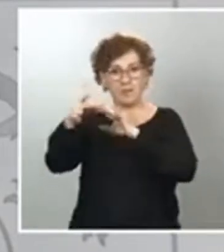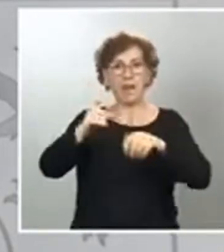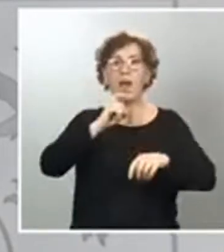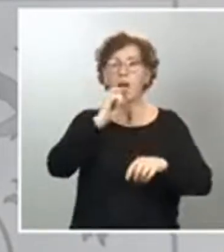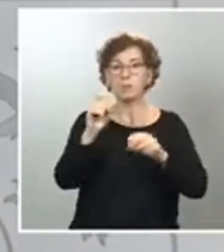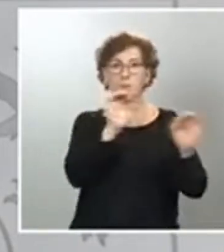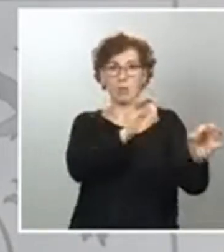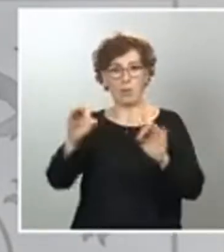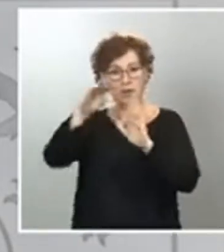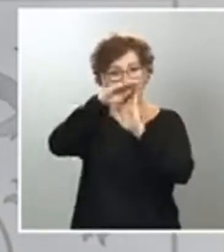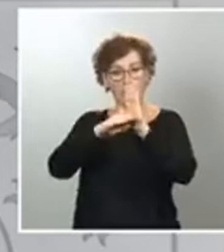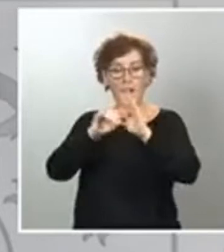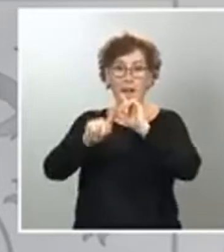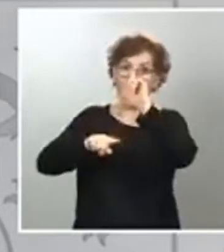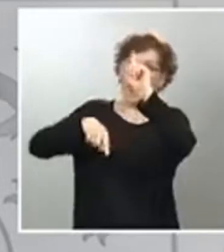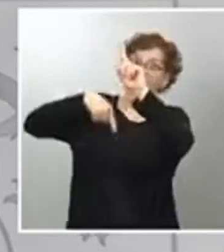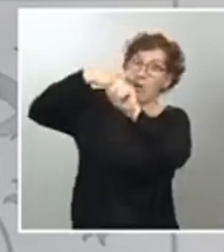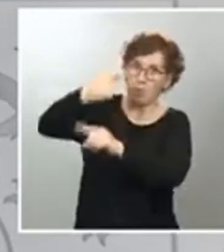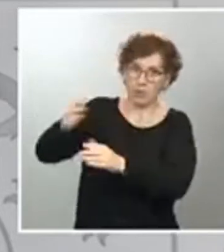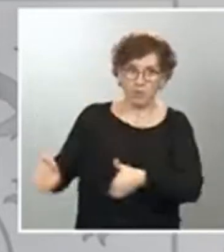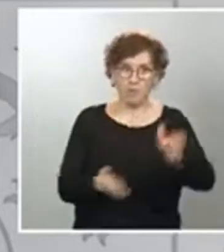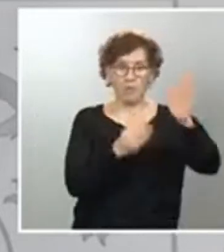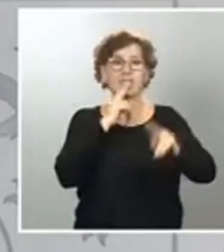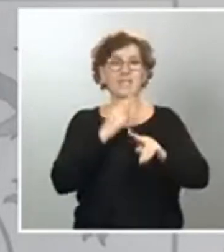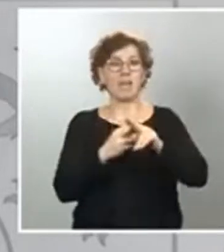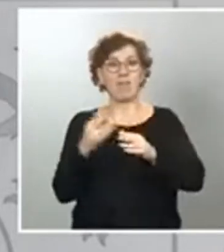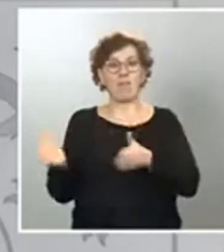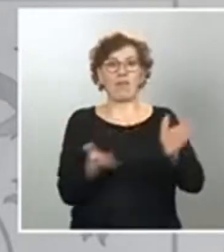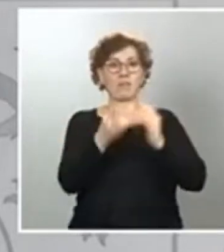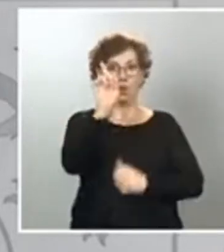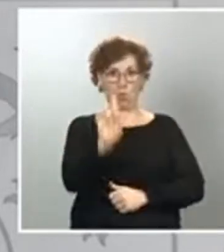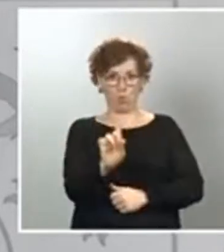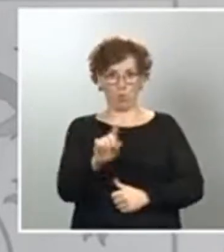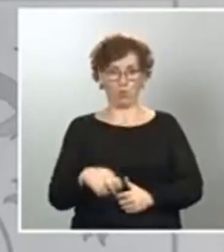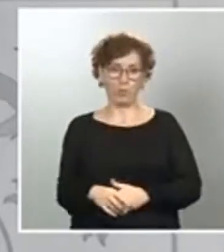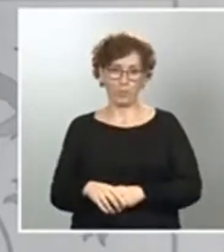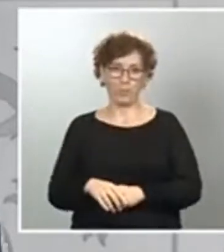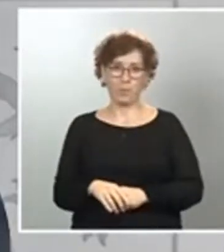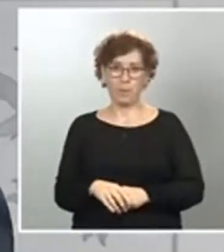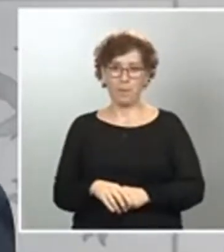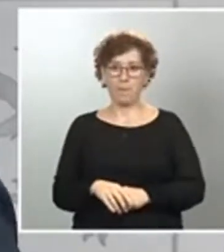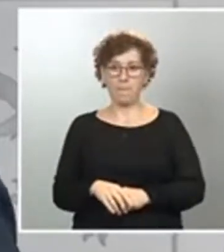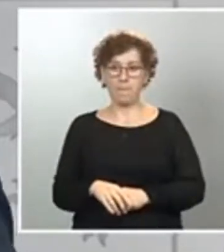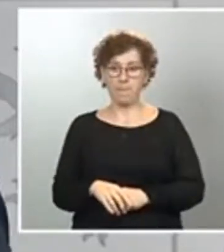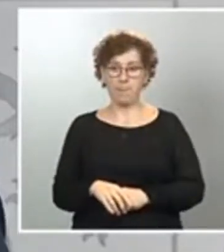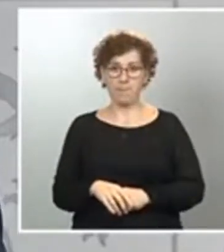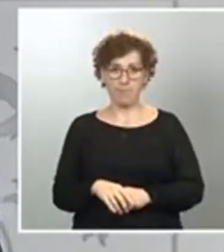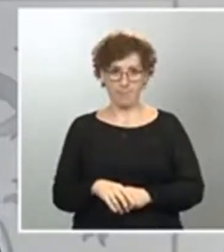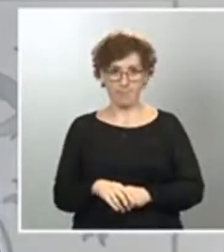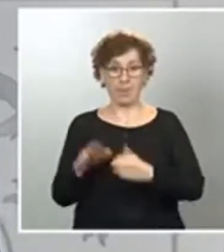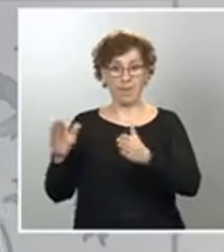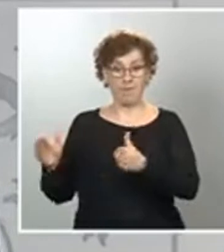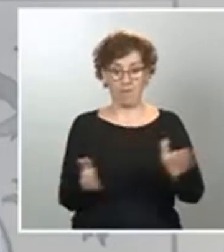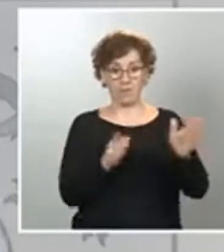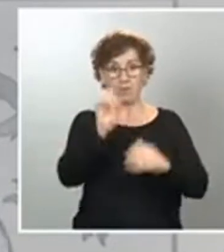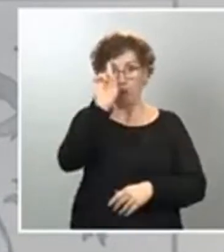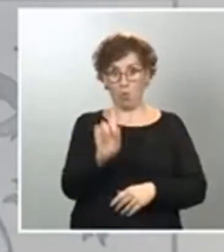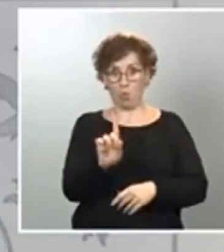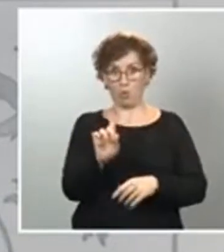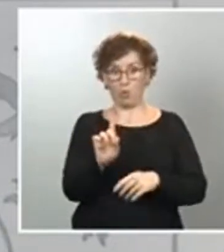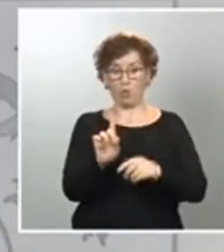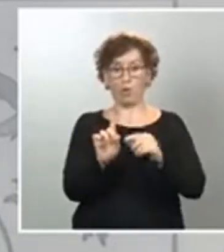siguiente fase, que es la fase 1. La fase 1, o fase inicial, en función de los criterios que más